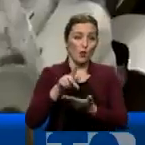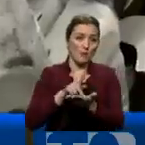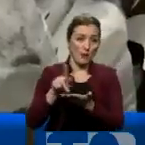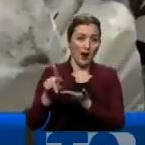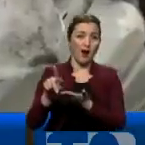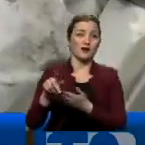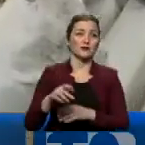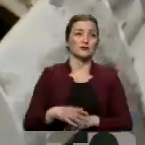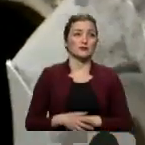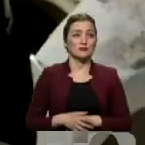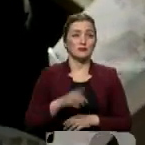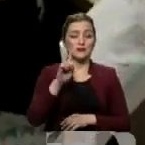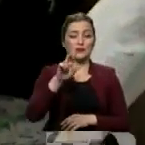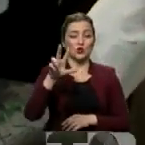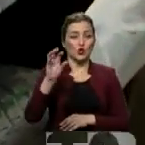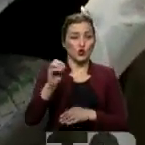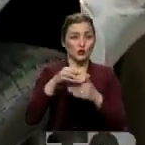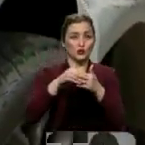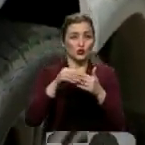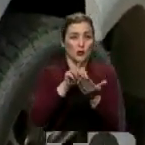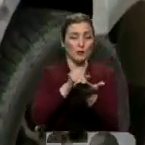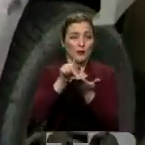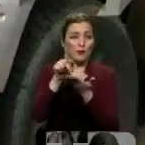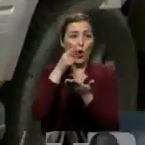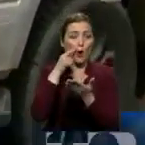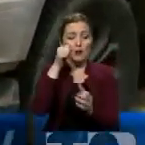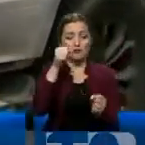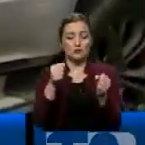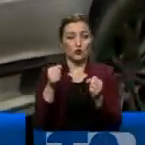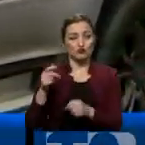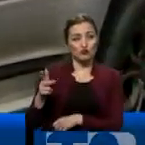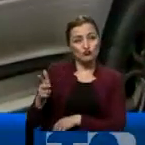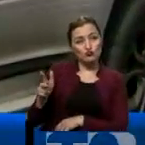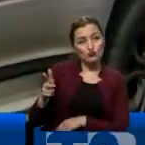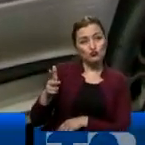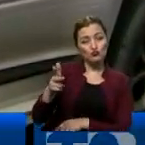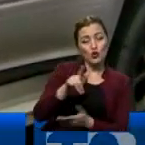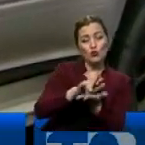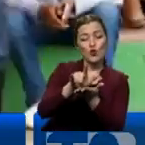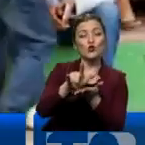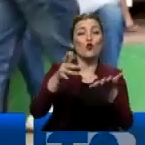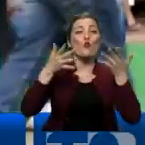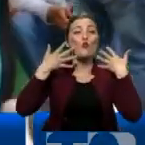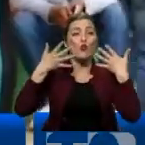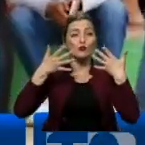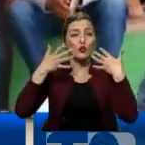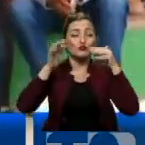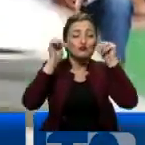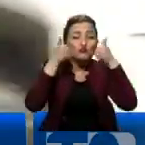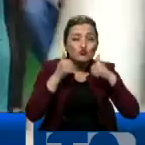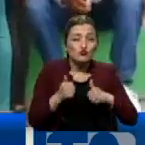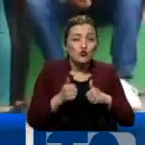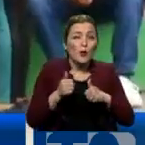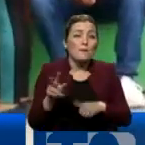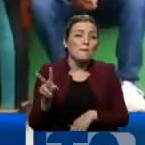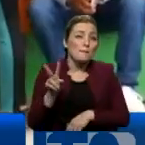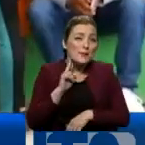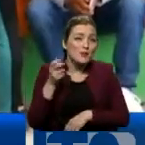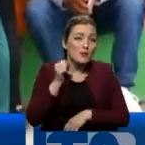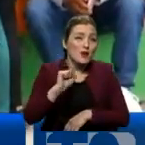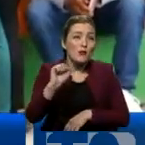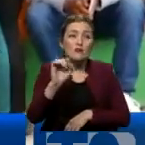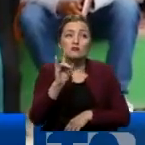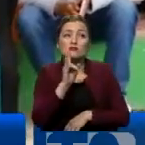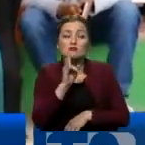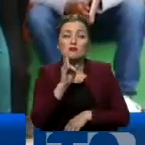York. $130 le habían cancelado al chofer para que los trasladen al aeropuerto de Guayaquil. Los abuelitos de la víctima iban a viajar a